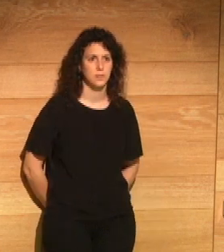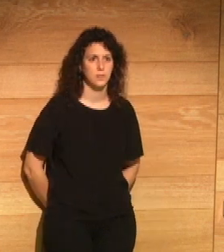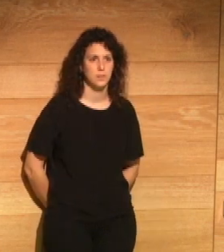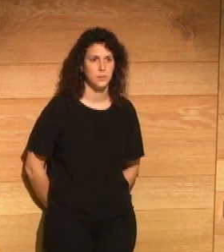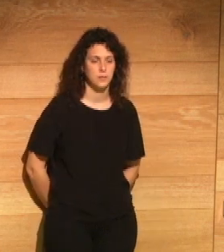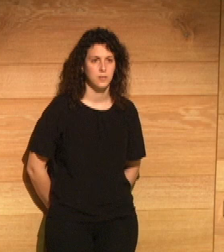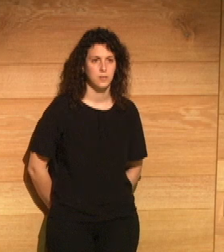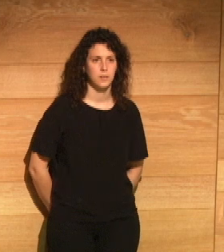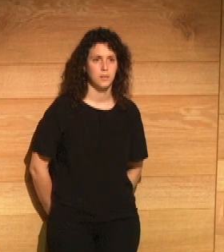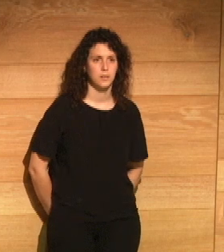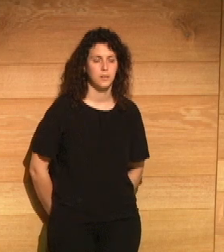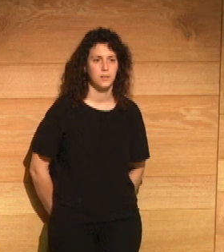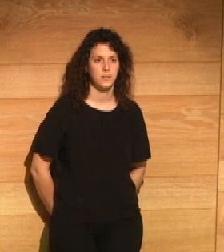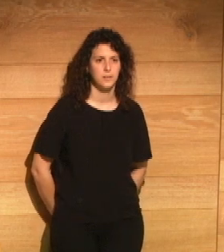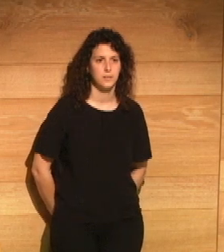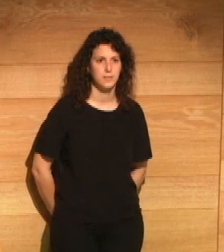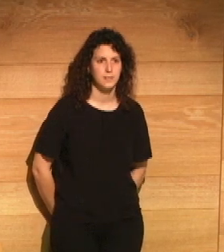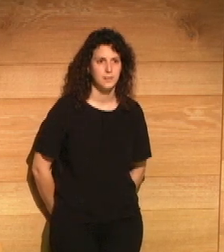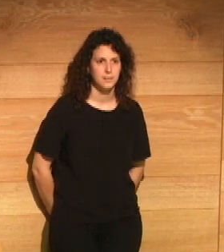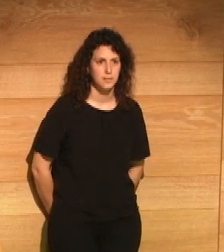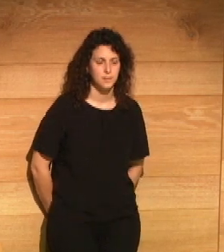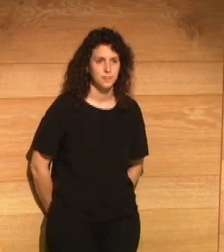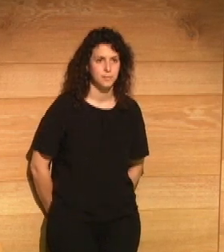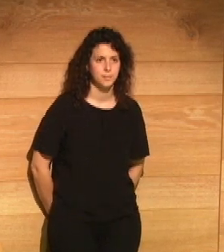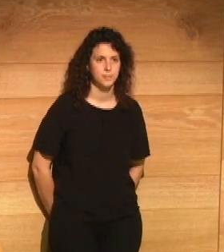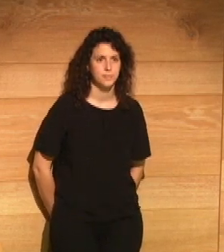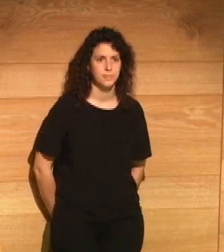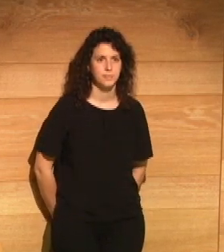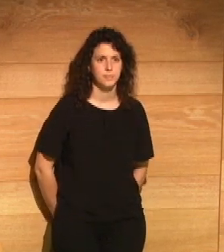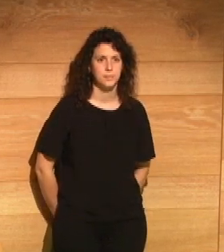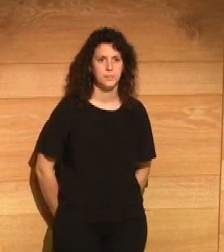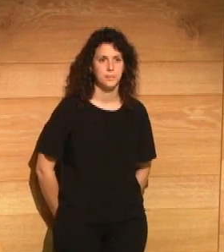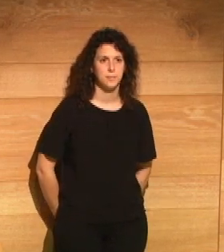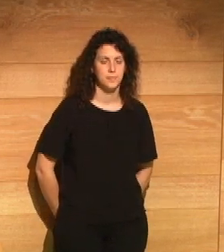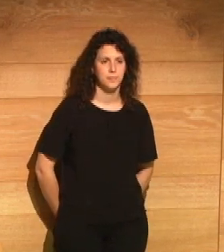Gracias, Pilar y Pilar. de,